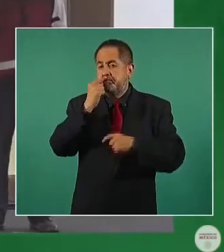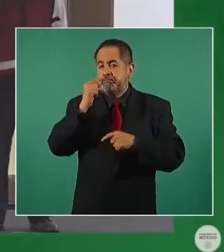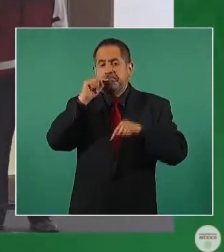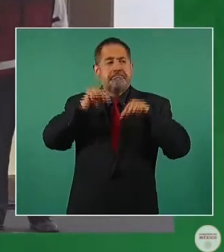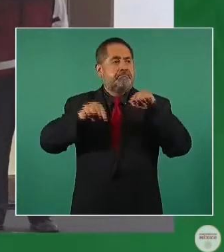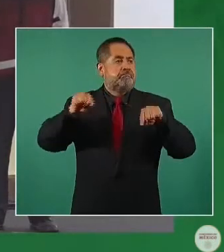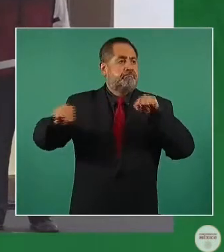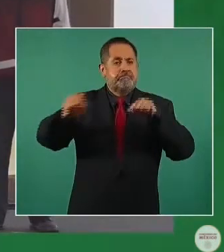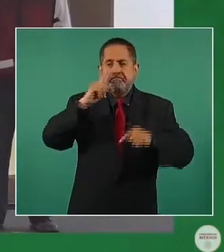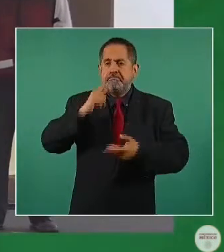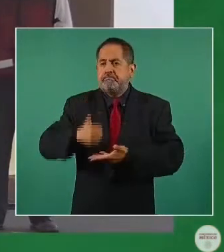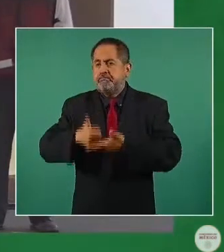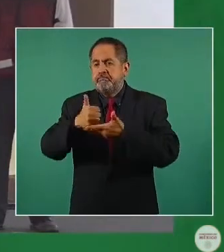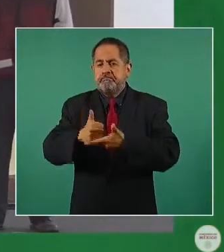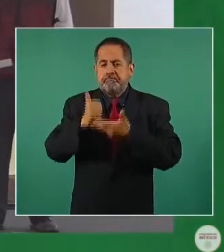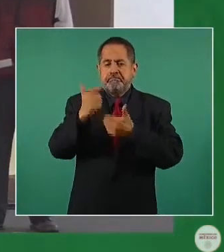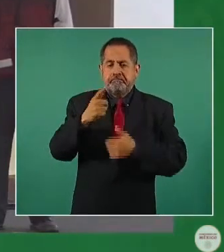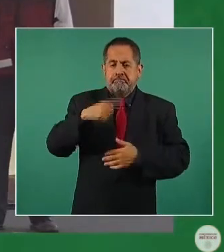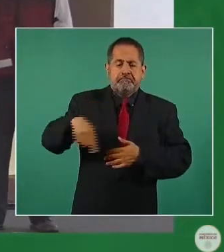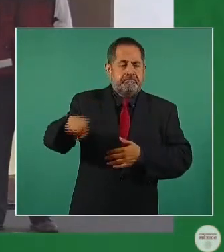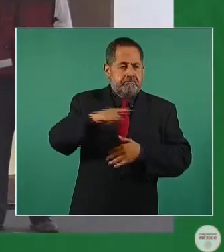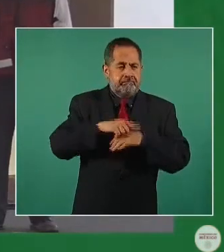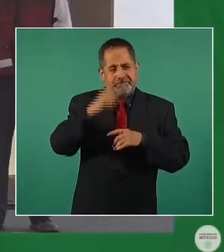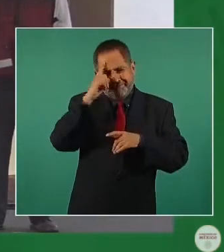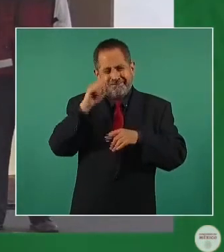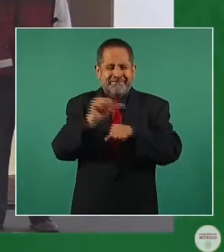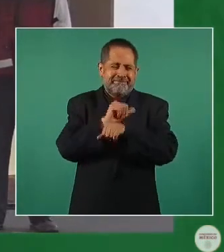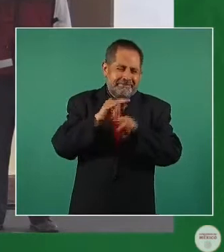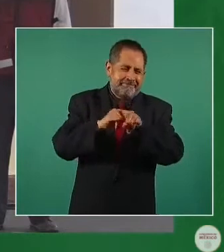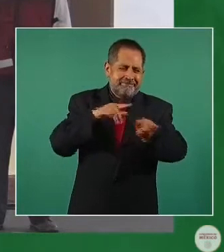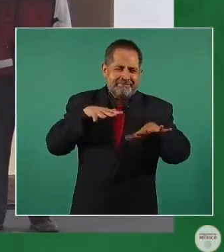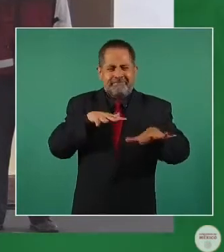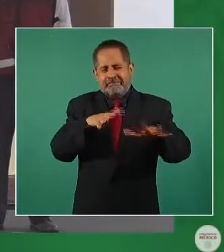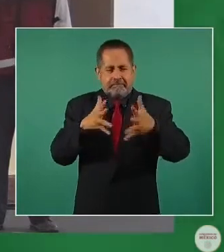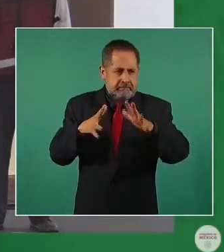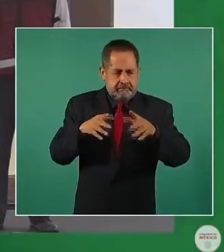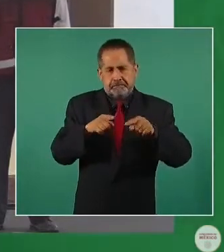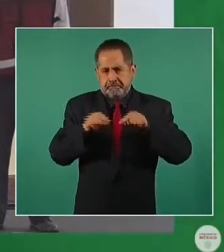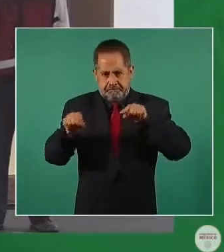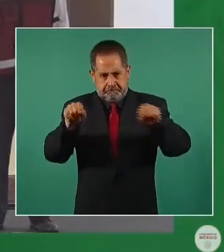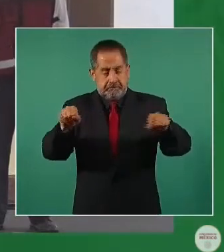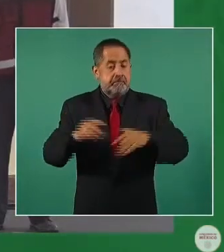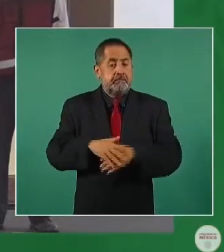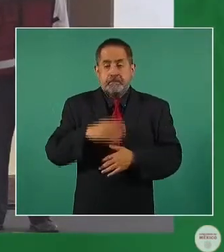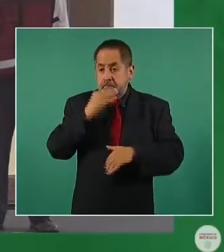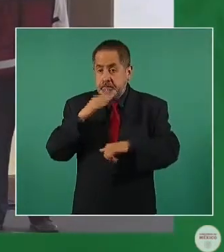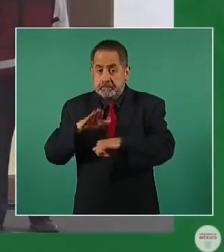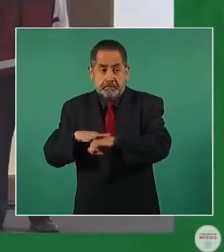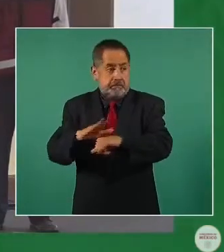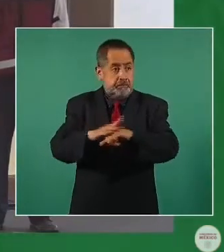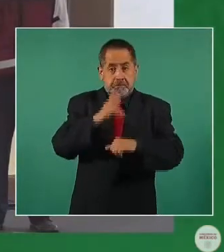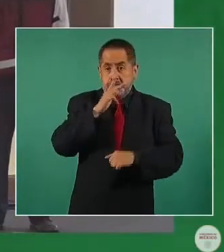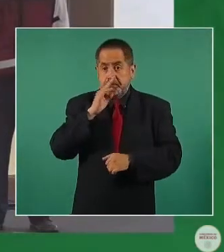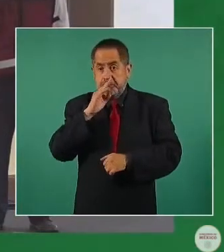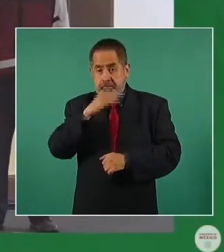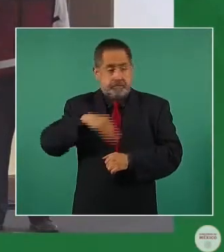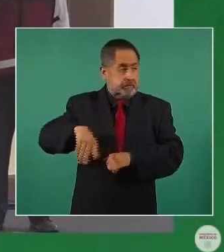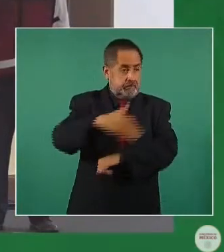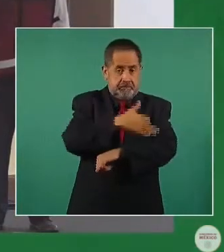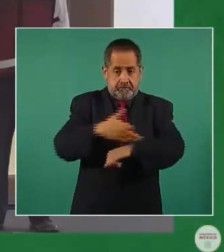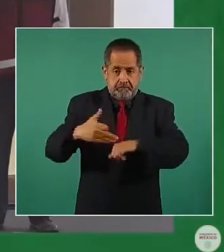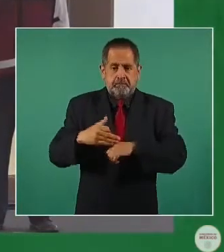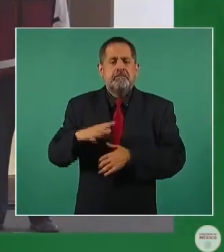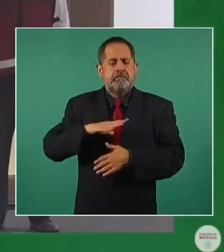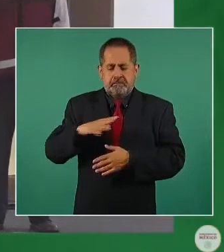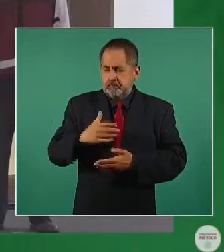para ayudar en todo, sobre todo en el tránsito que se puede provocar. Invitar a todos los padres y madres de familia, hay un